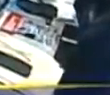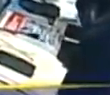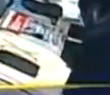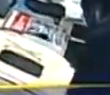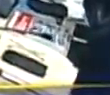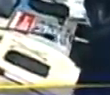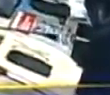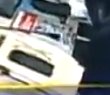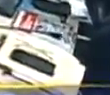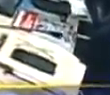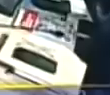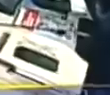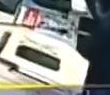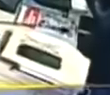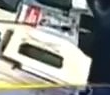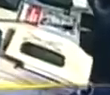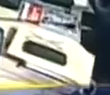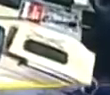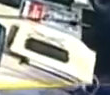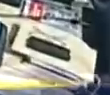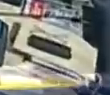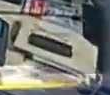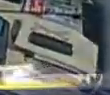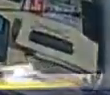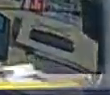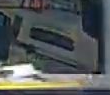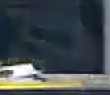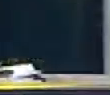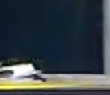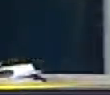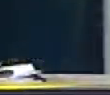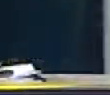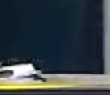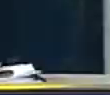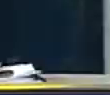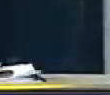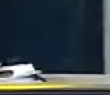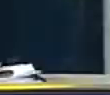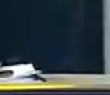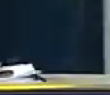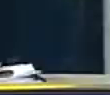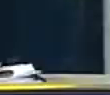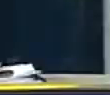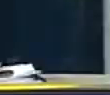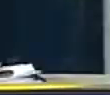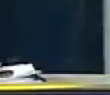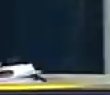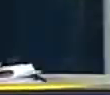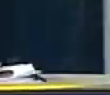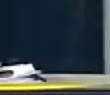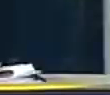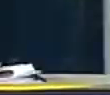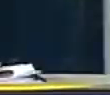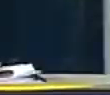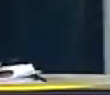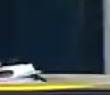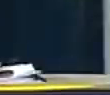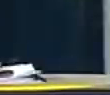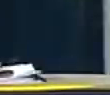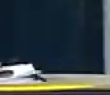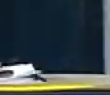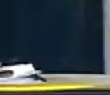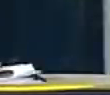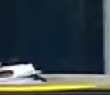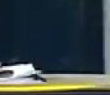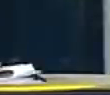Volvió el pueblo, volvió Chávez. Ahí está, pues, cada quien saque sus conclusiones, nuestro pueblo, que es tan